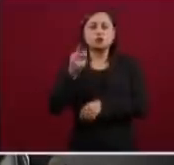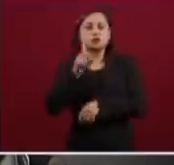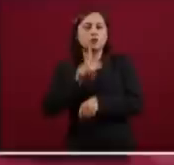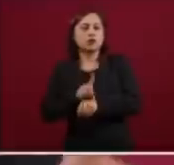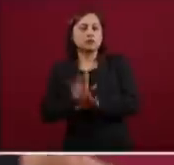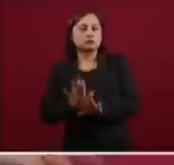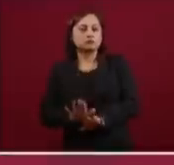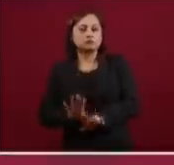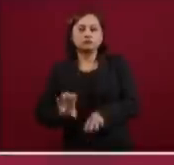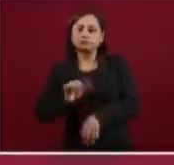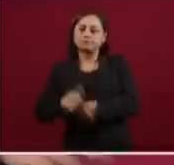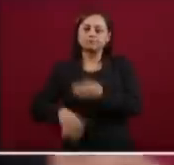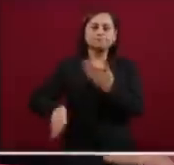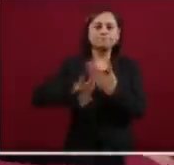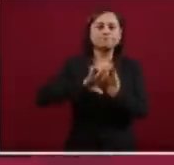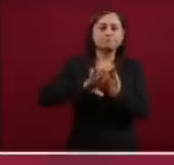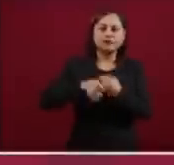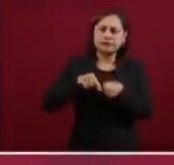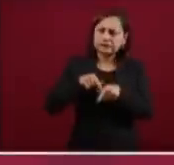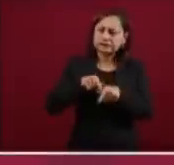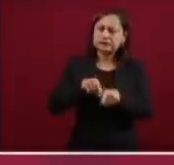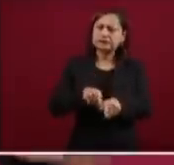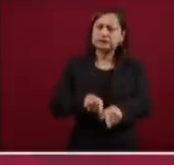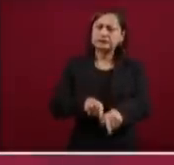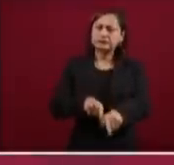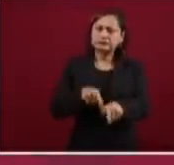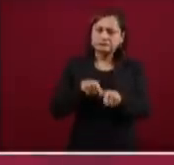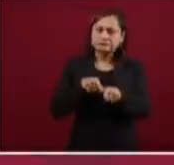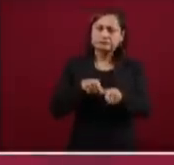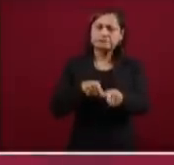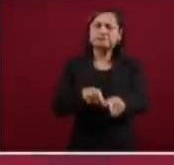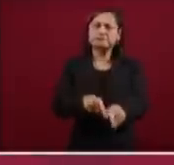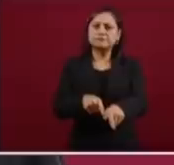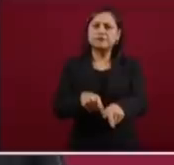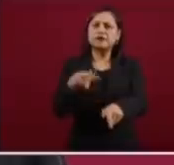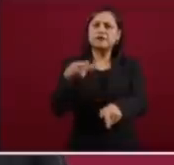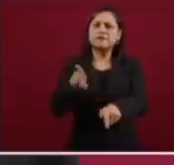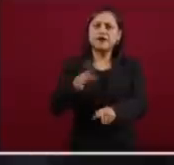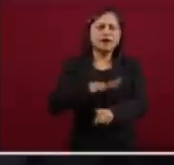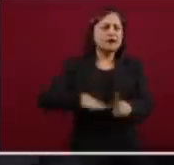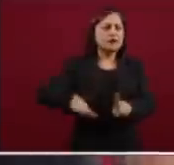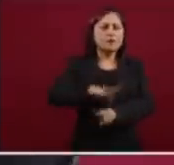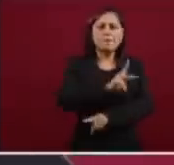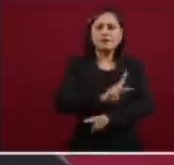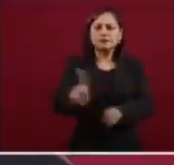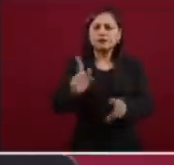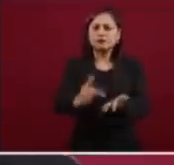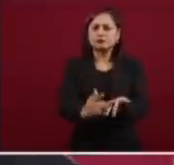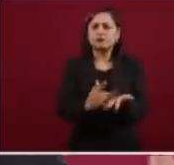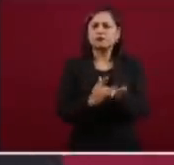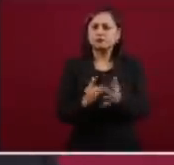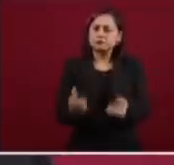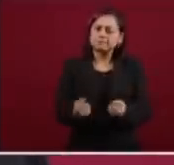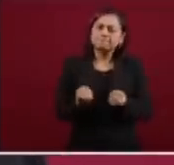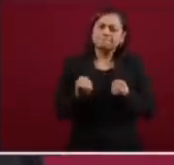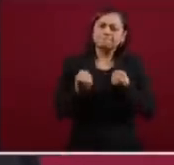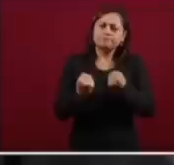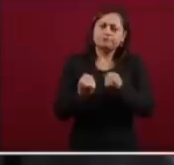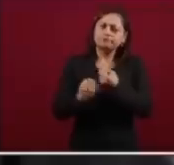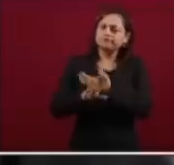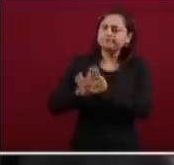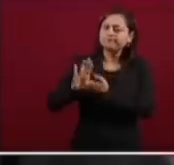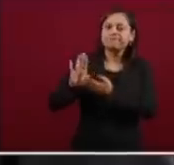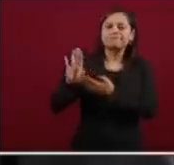y la gente nos apoya y por eso nos mantenemos